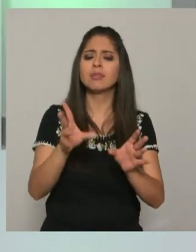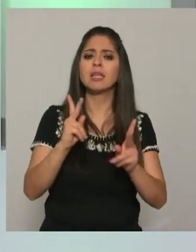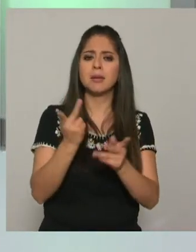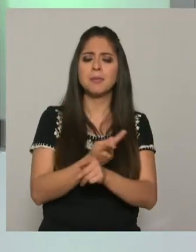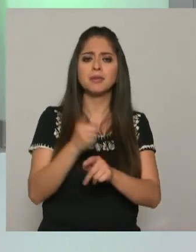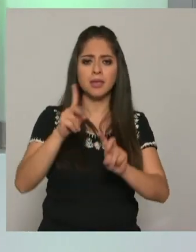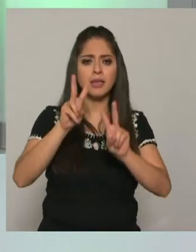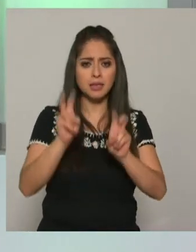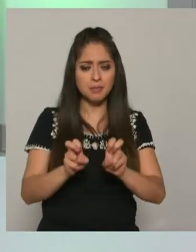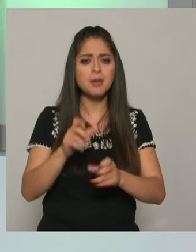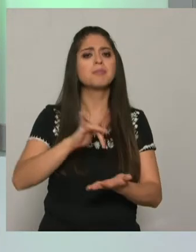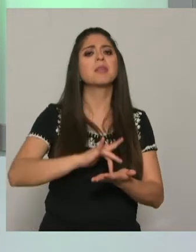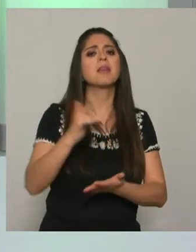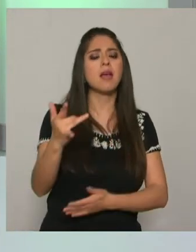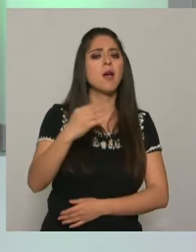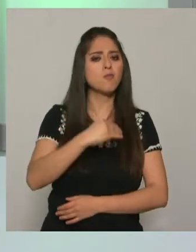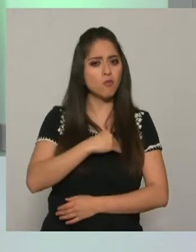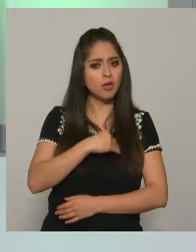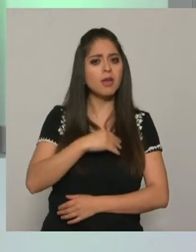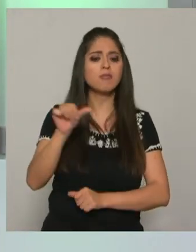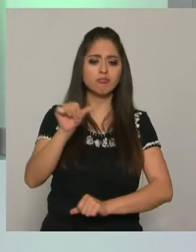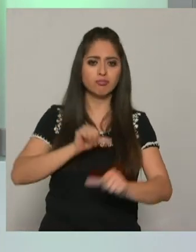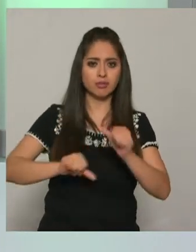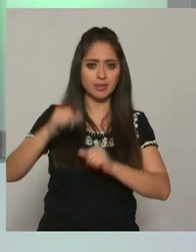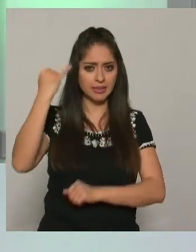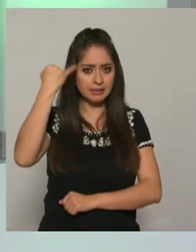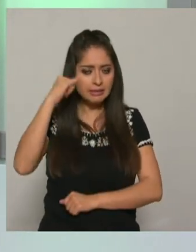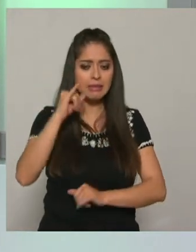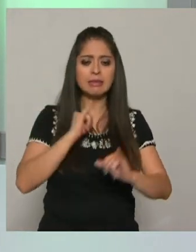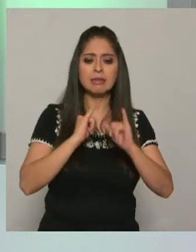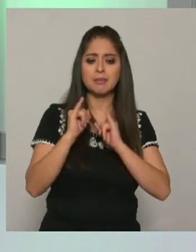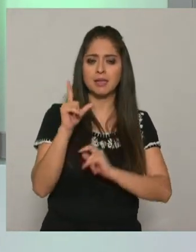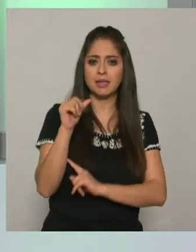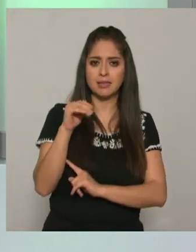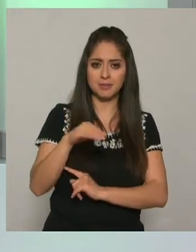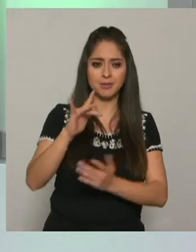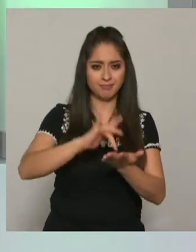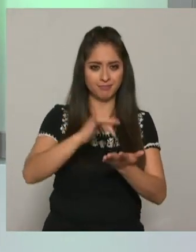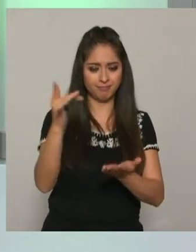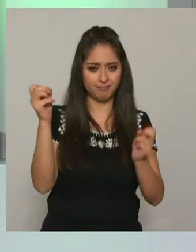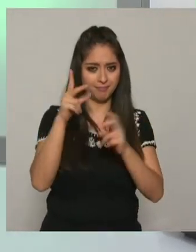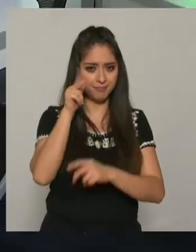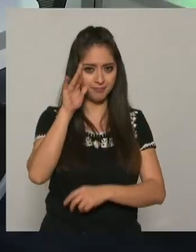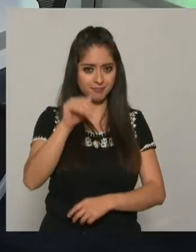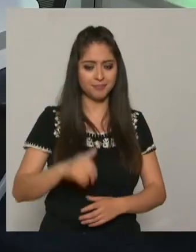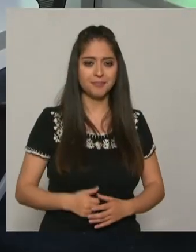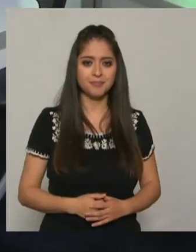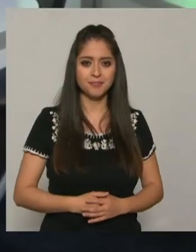tema. Gracias a Mónica Ponce e Itzel Mendoza, intérpretes de lenguas de señas mexicana. Hasta mañana.